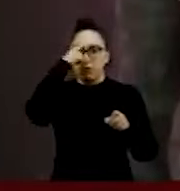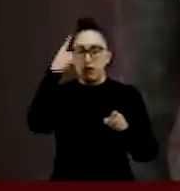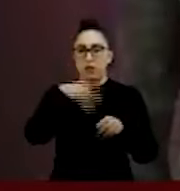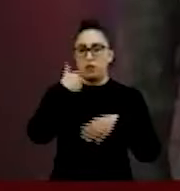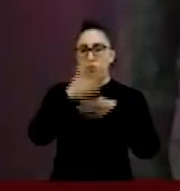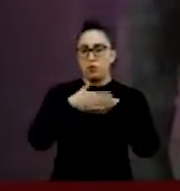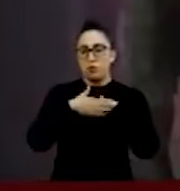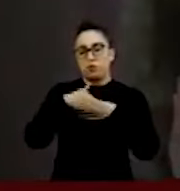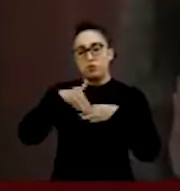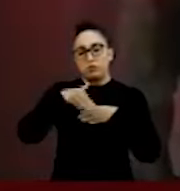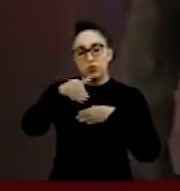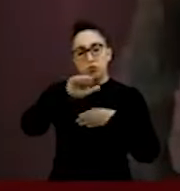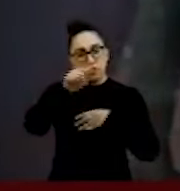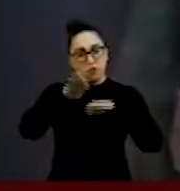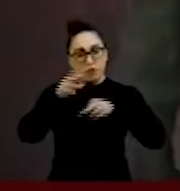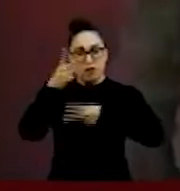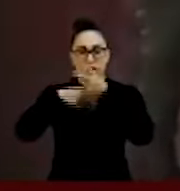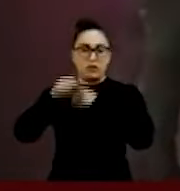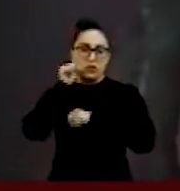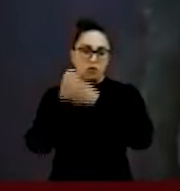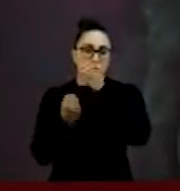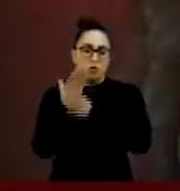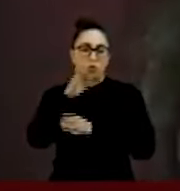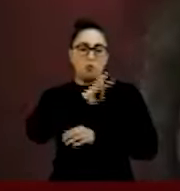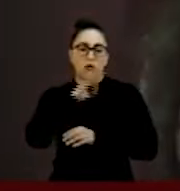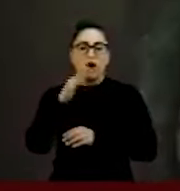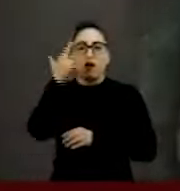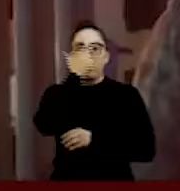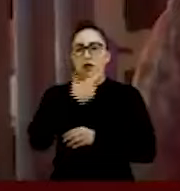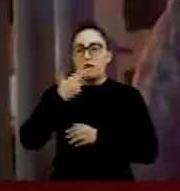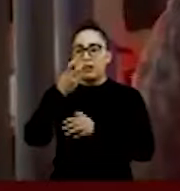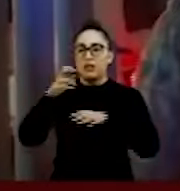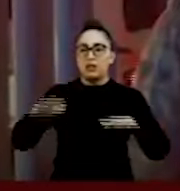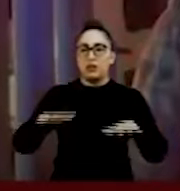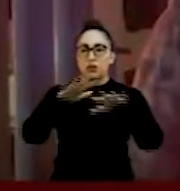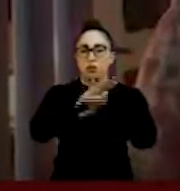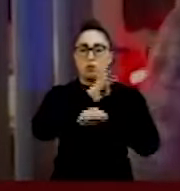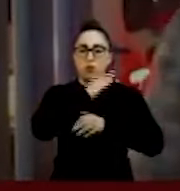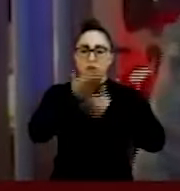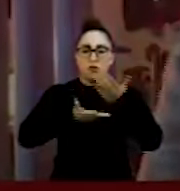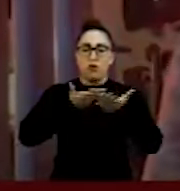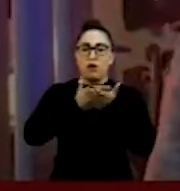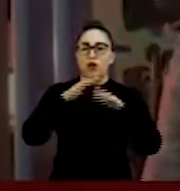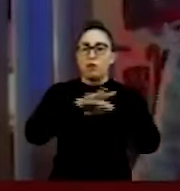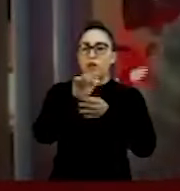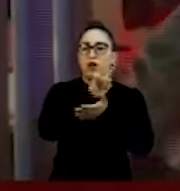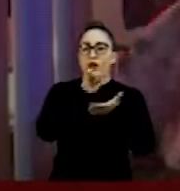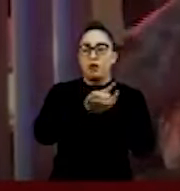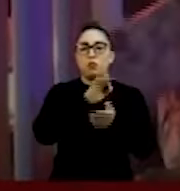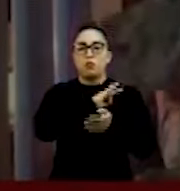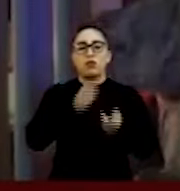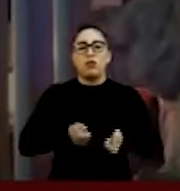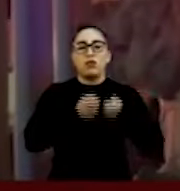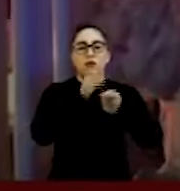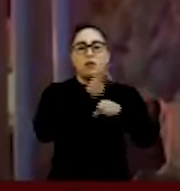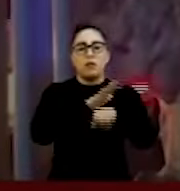próxima legislatura retome las recomendaciones a fin de promover un instrumento que mejore las condiciones de los